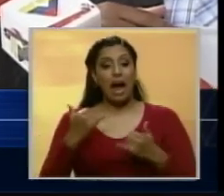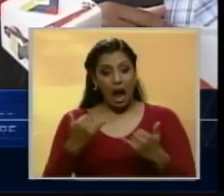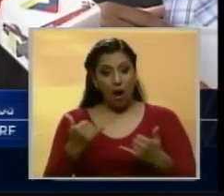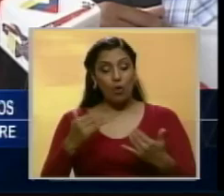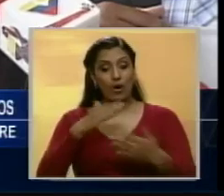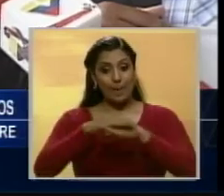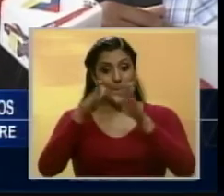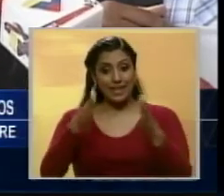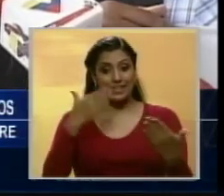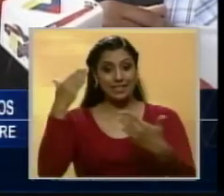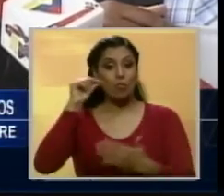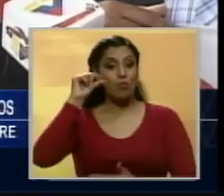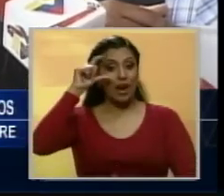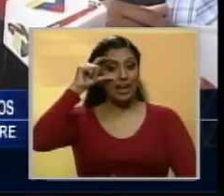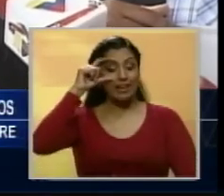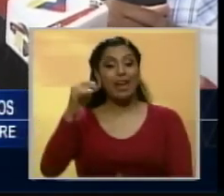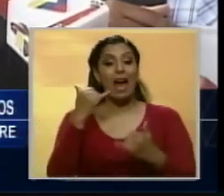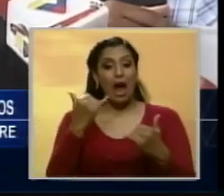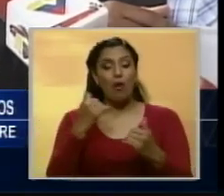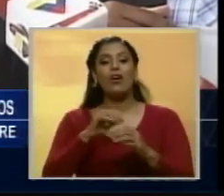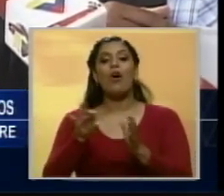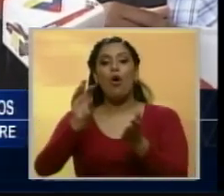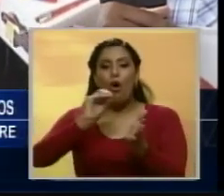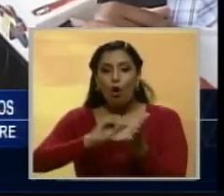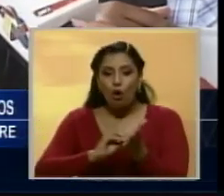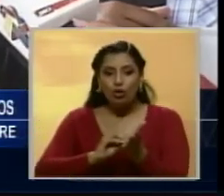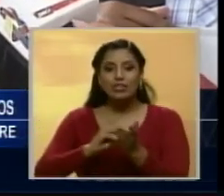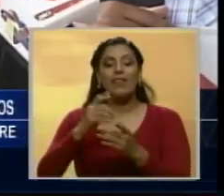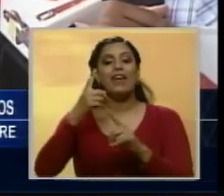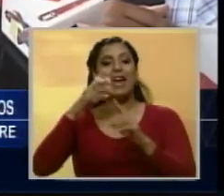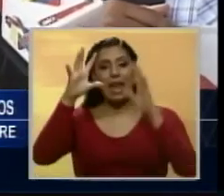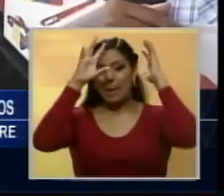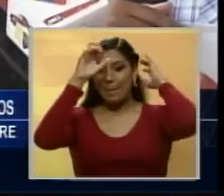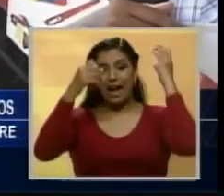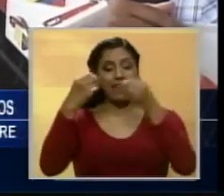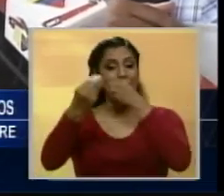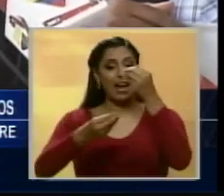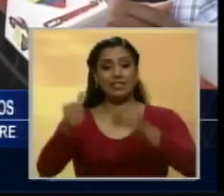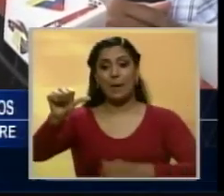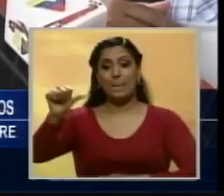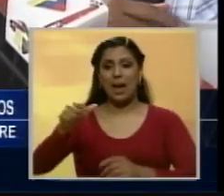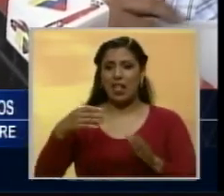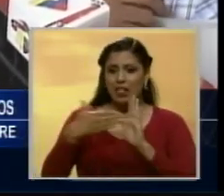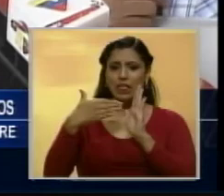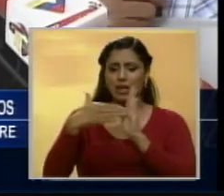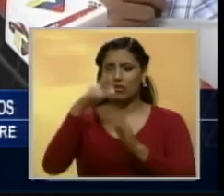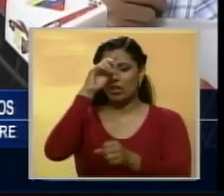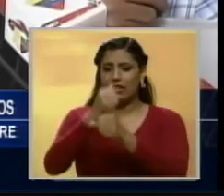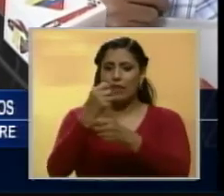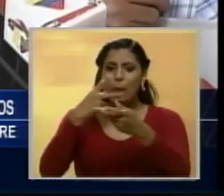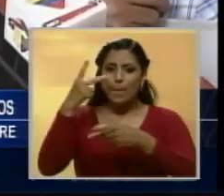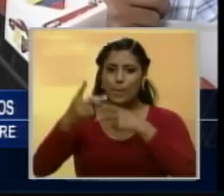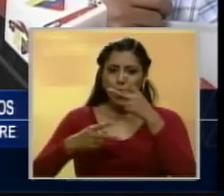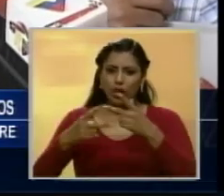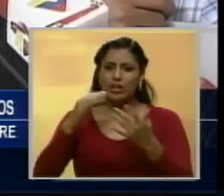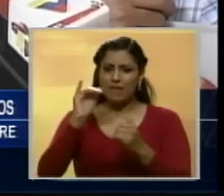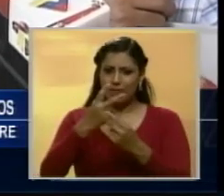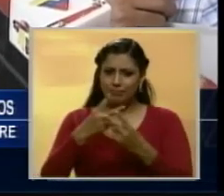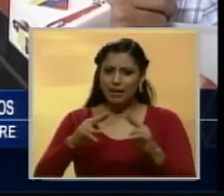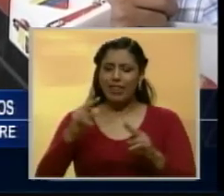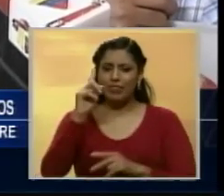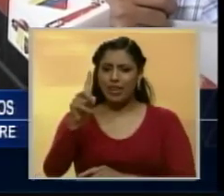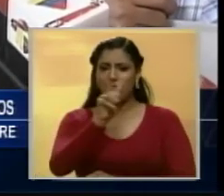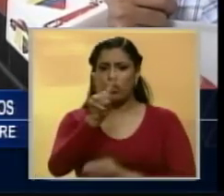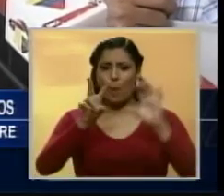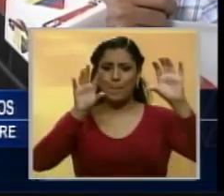ministra de Relaciones Exteriores, este hecho ratifica que la actuación de la embajada norteamericana está perturbando el diálogo político y diplomático que debe